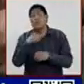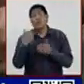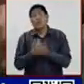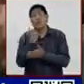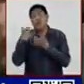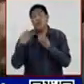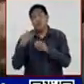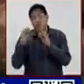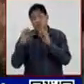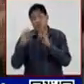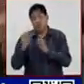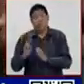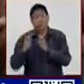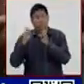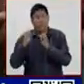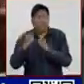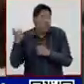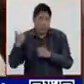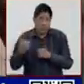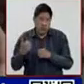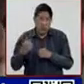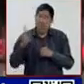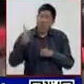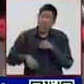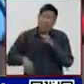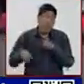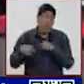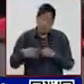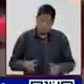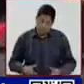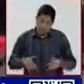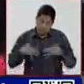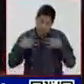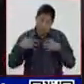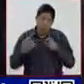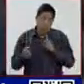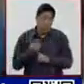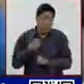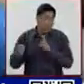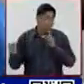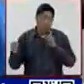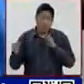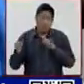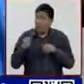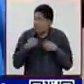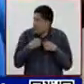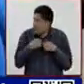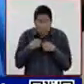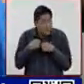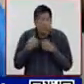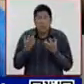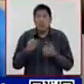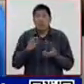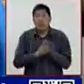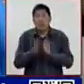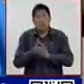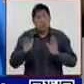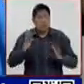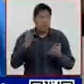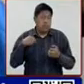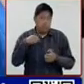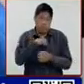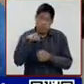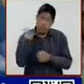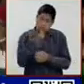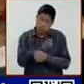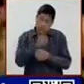nuevo mercado. No podemos vivir en violencia, no podemos vivir en zozobra. Queremos vivir en paz, queremos vender nuestro